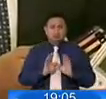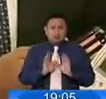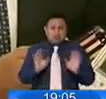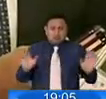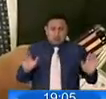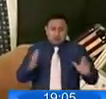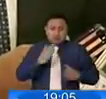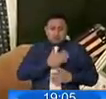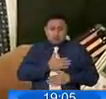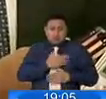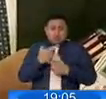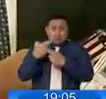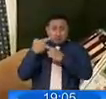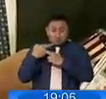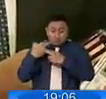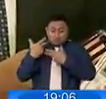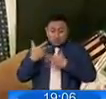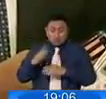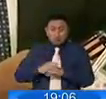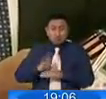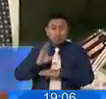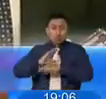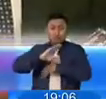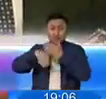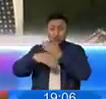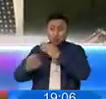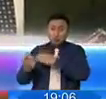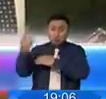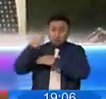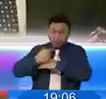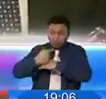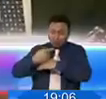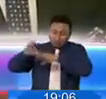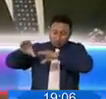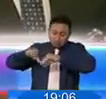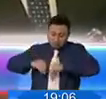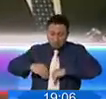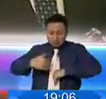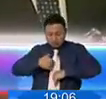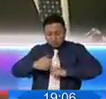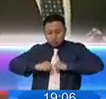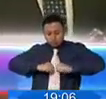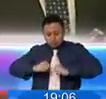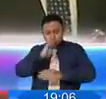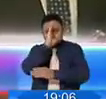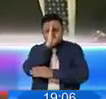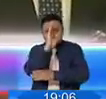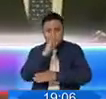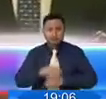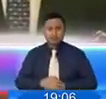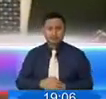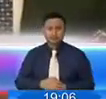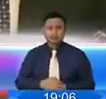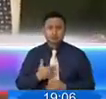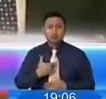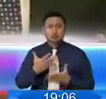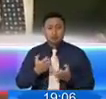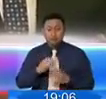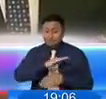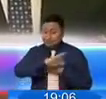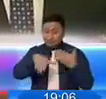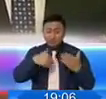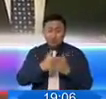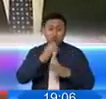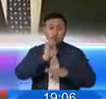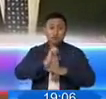Nosotros estamos cumpliendo el encargo del pueblo ecuatoriano de la mejor manera que podemos y deseamos que todos en